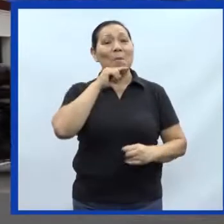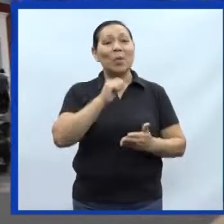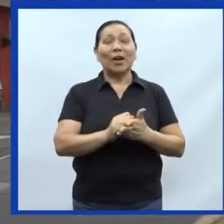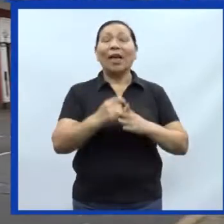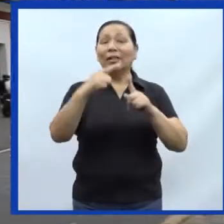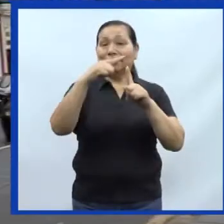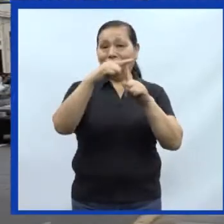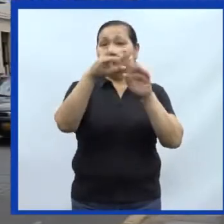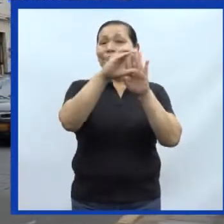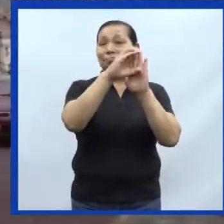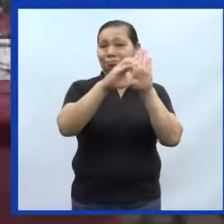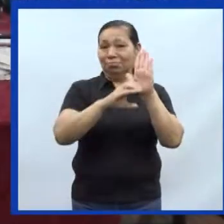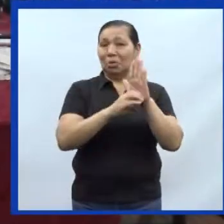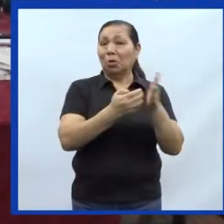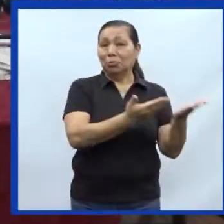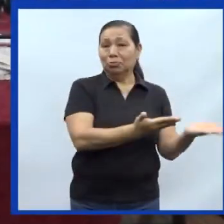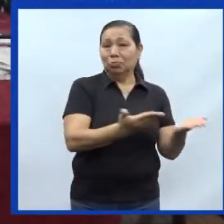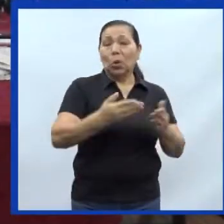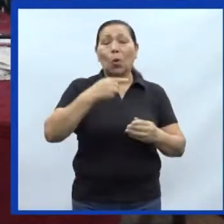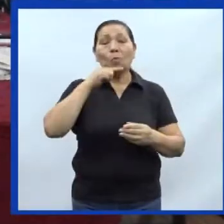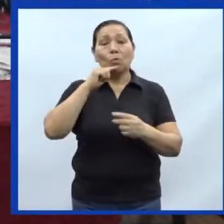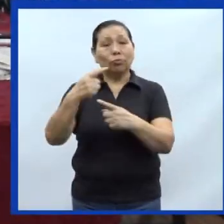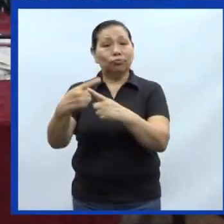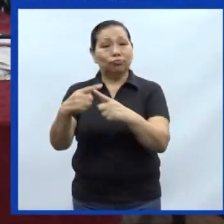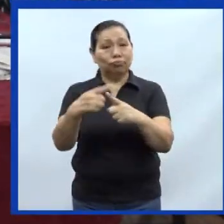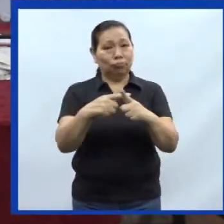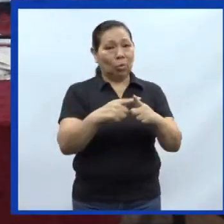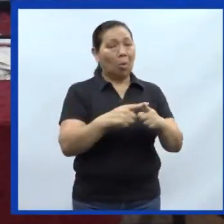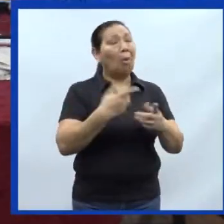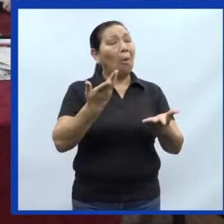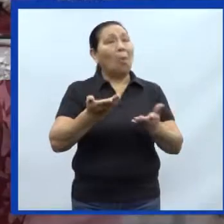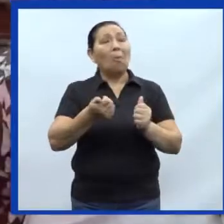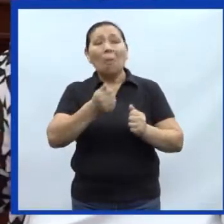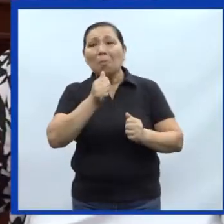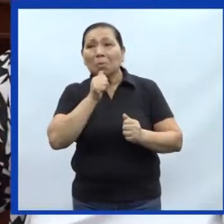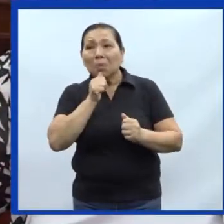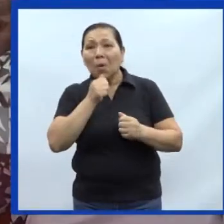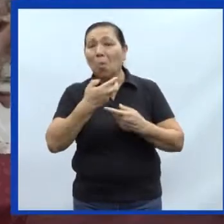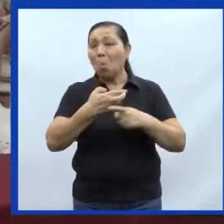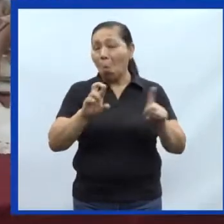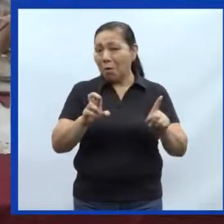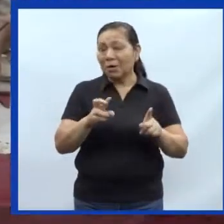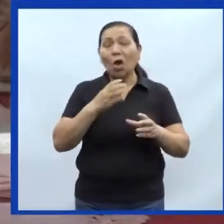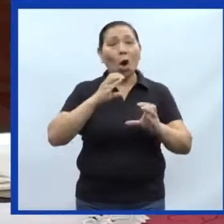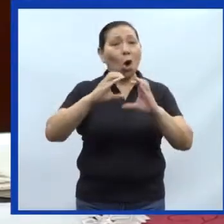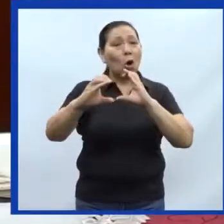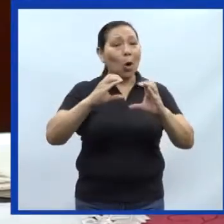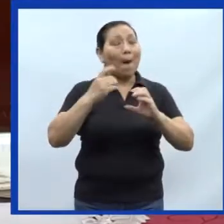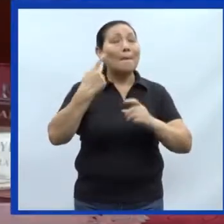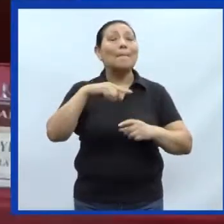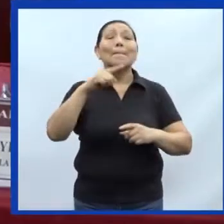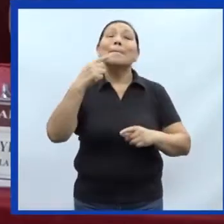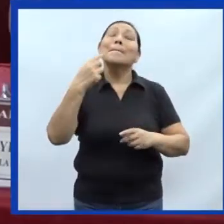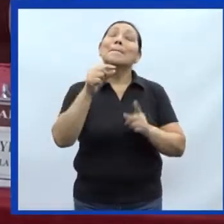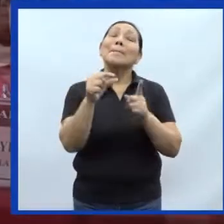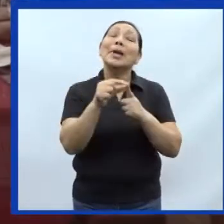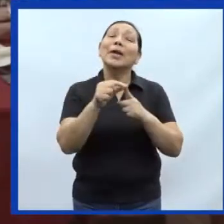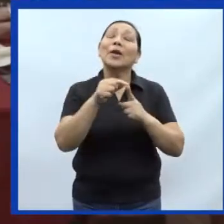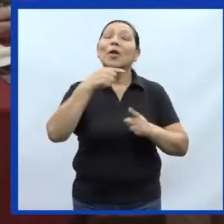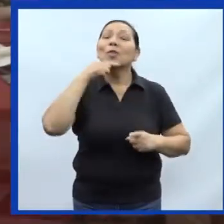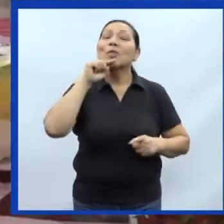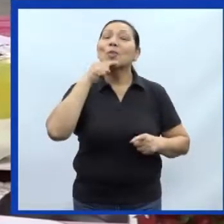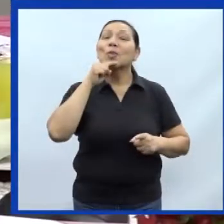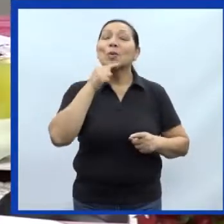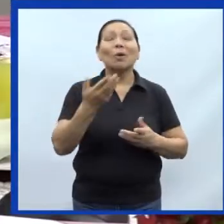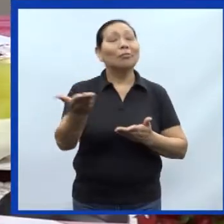el Tribunal Constitucional invitó a destacadas mujeres del ámbito público y privado a participar del conversatorio Palabra de Mujer, la conquista